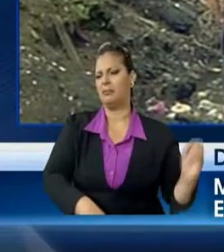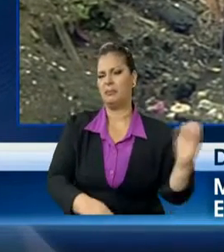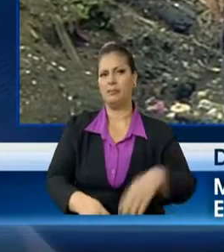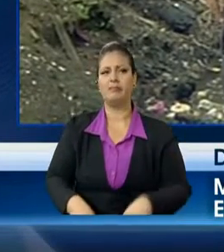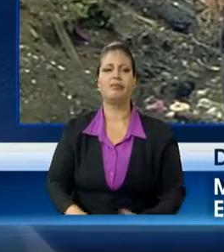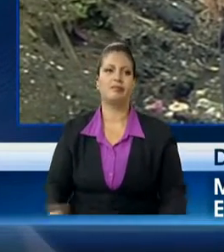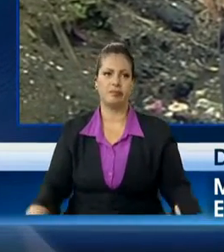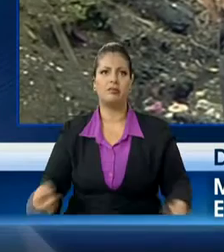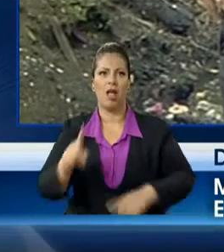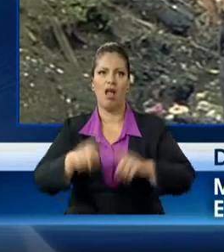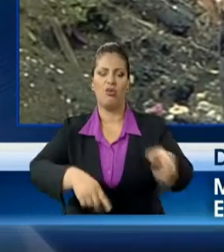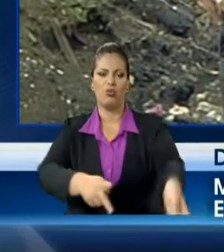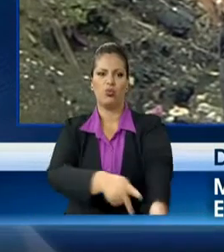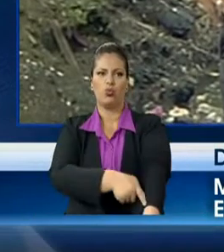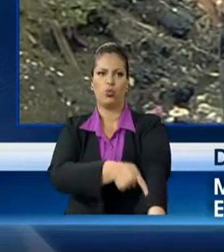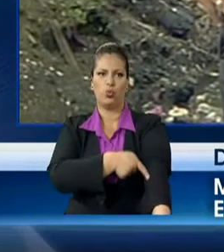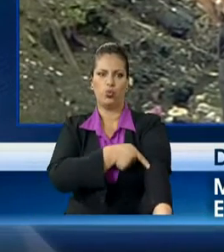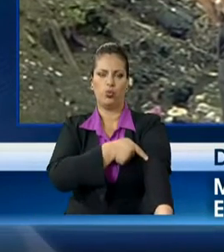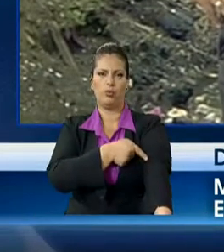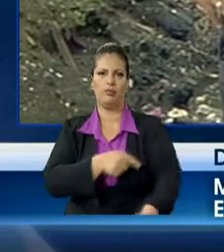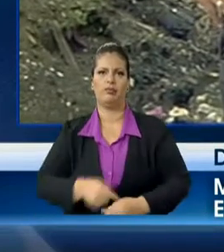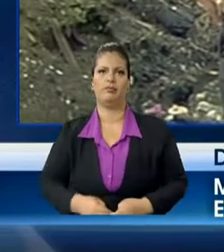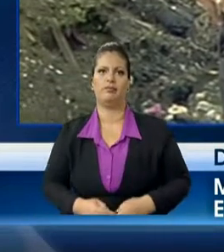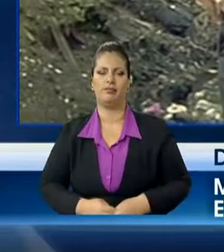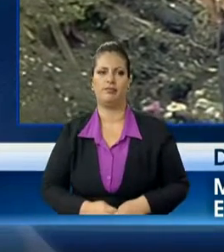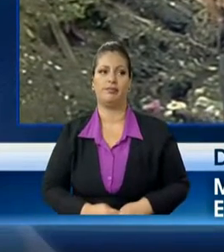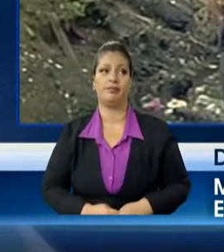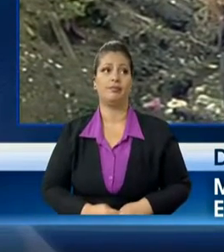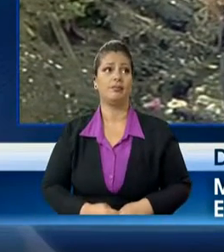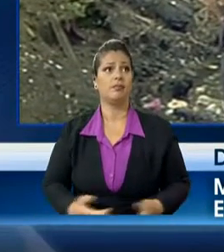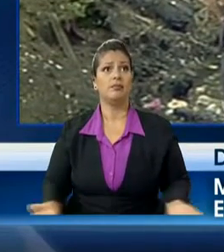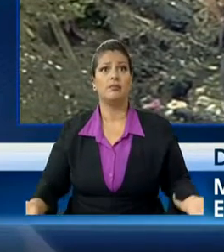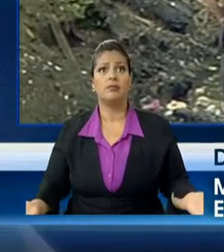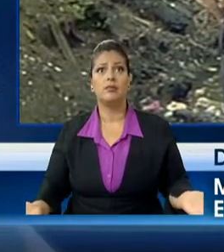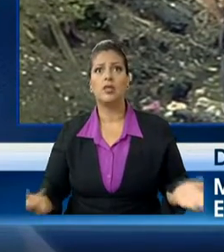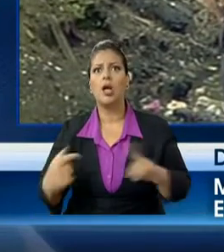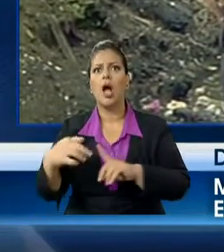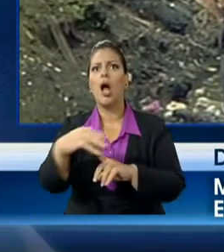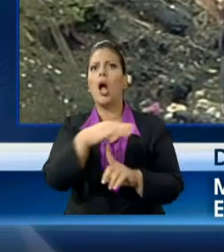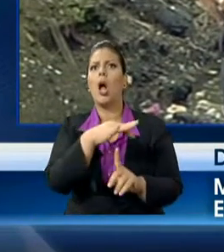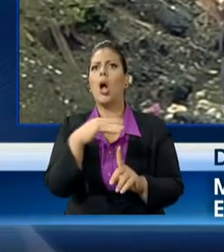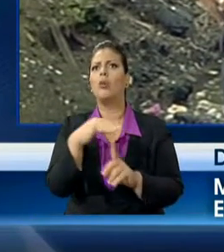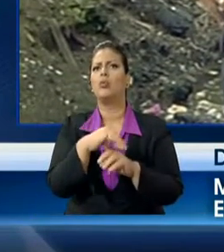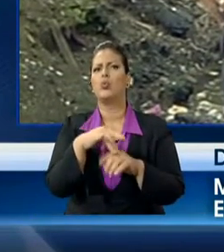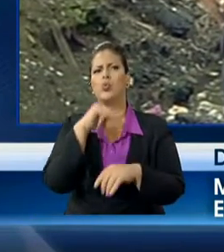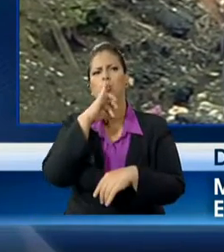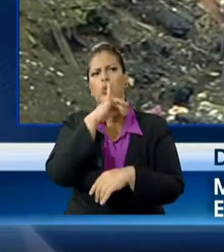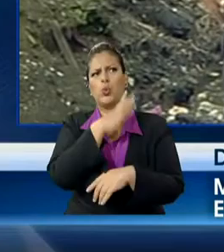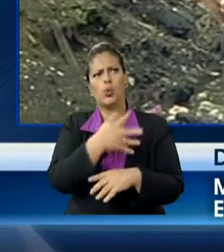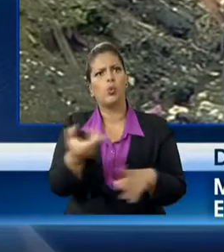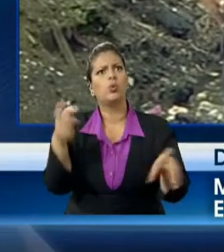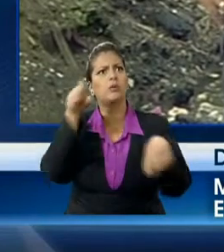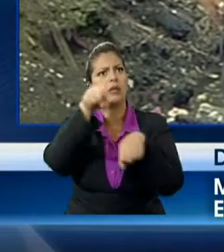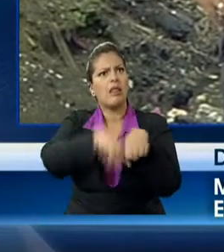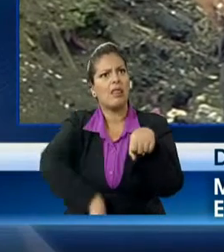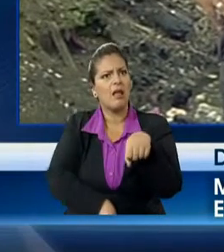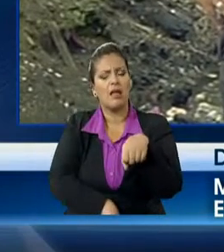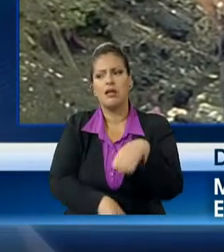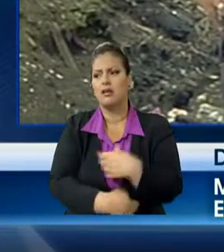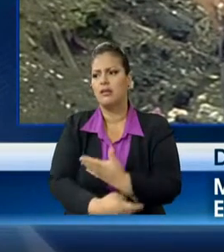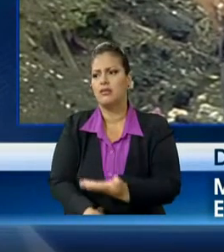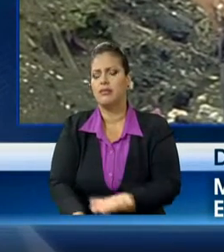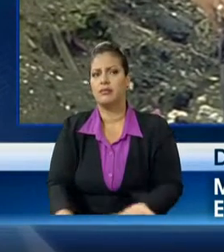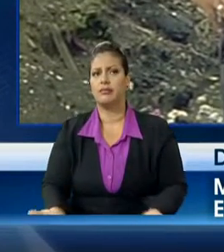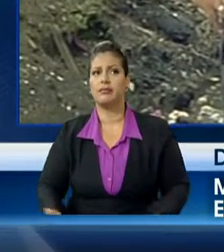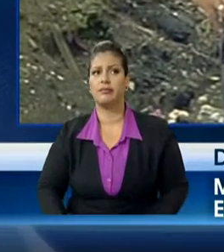¿no? Desafortunadamente el daño lamentablemente, no es solamente para ellos, en el ámbito de la salud, dada la contaminación, oye, el sino daño el impacto para... ambiental que exacto, tiene en general.